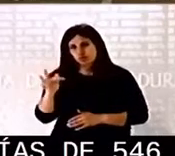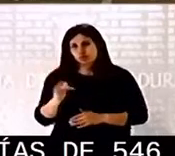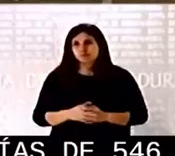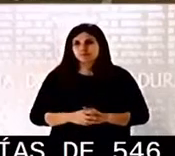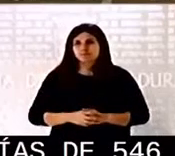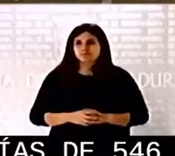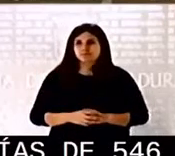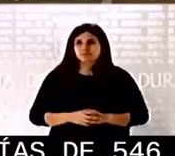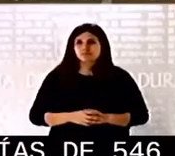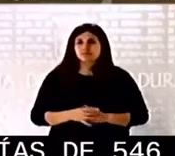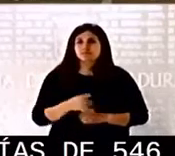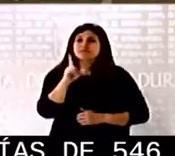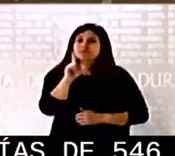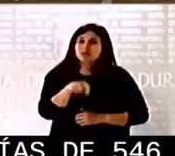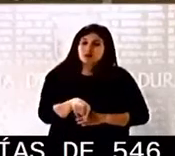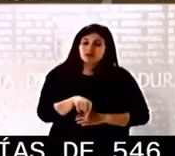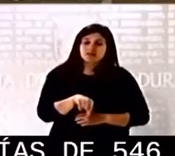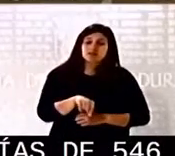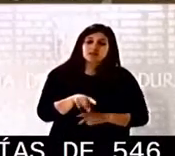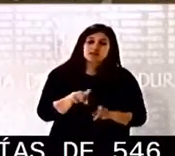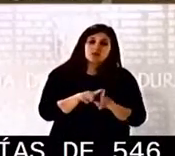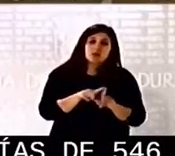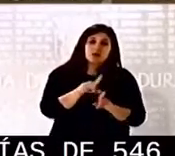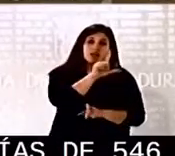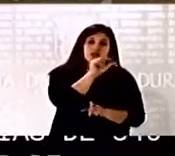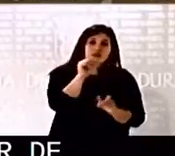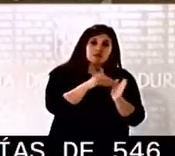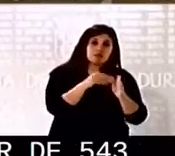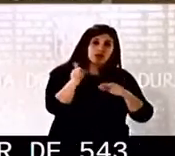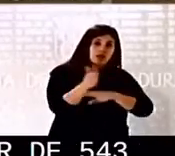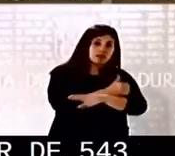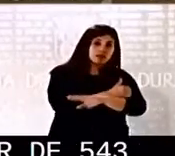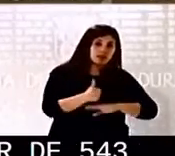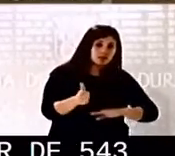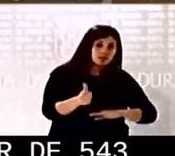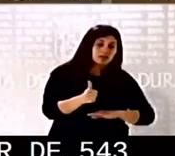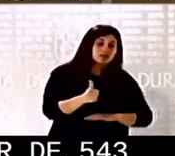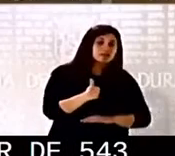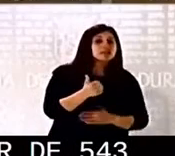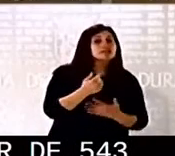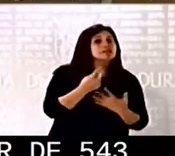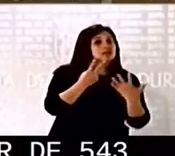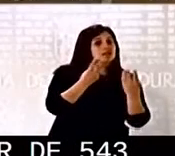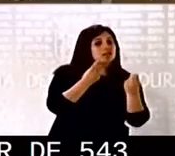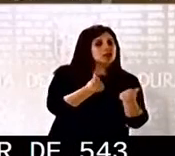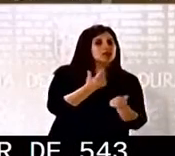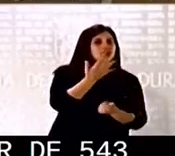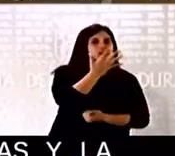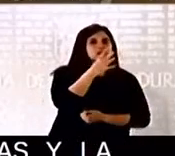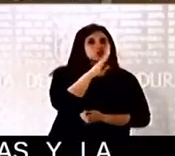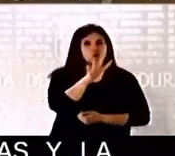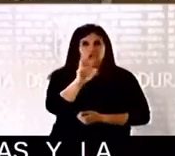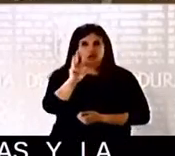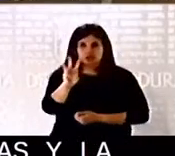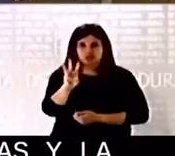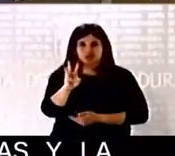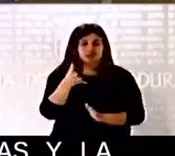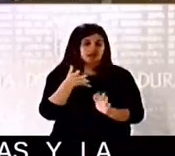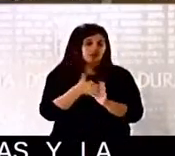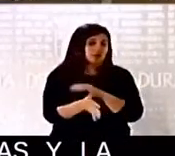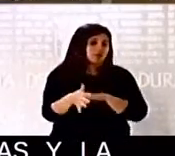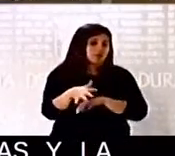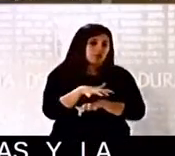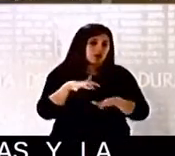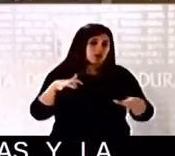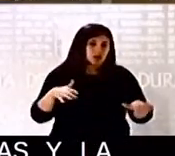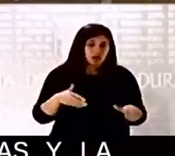y alrededor de 543 casos por 100.000 habitantes a los 7 días. Es decir, la mayoría están diagnosticados en los